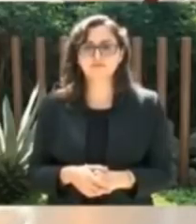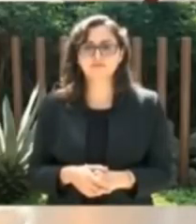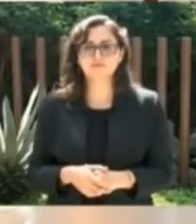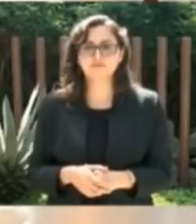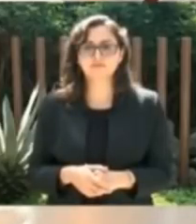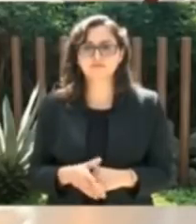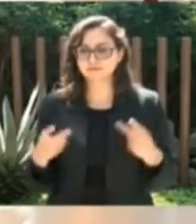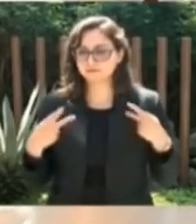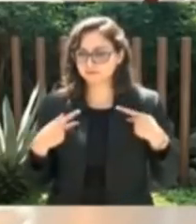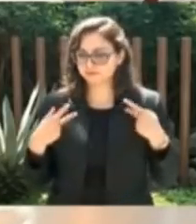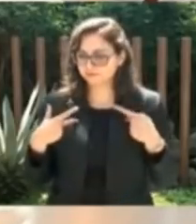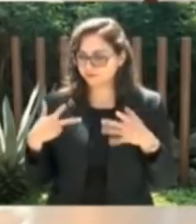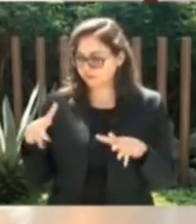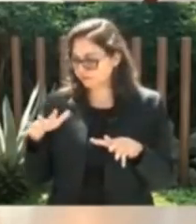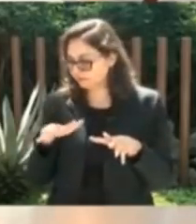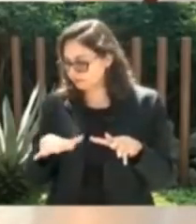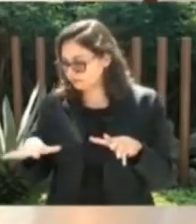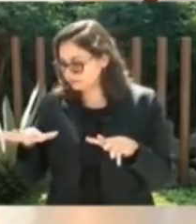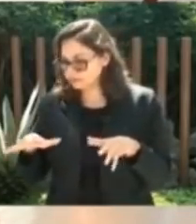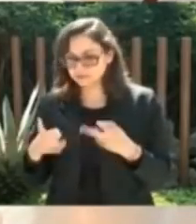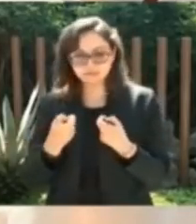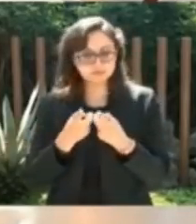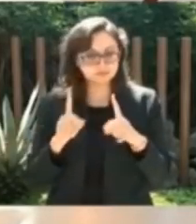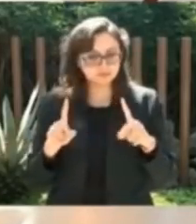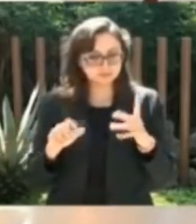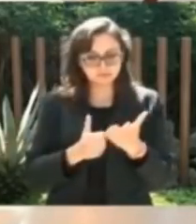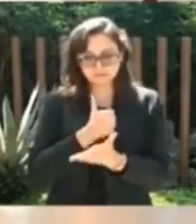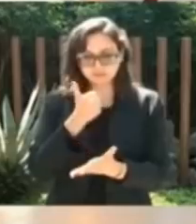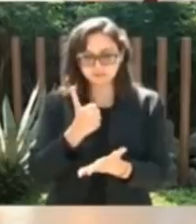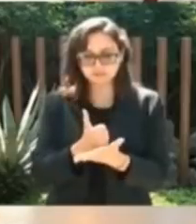en población, en desarrollo urbano.